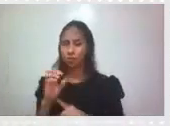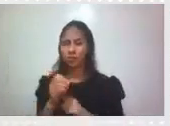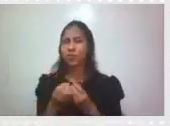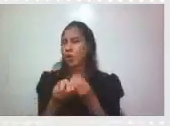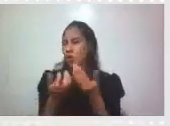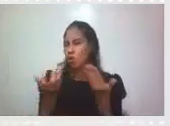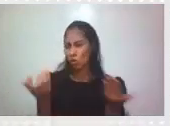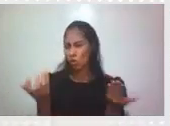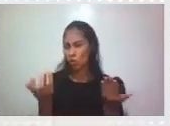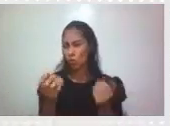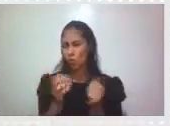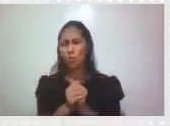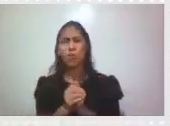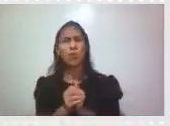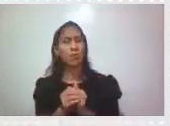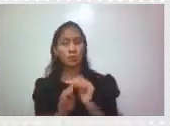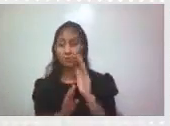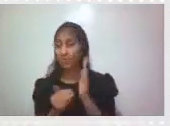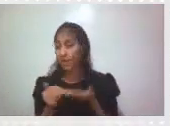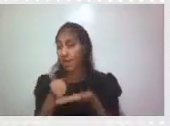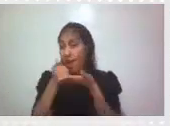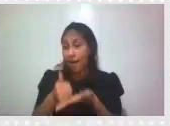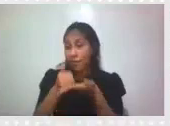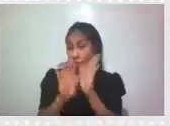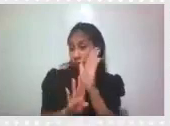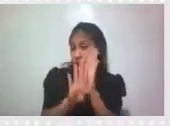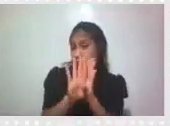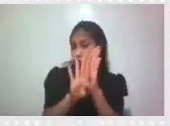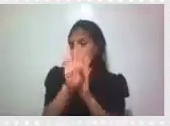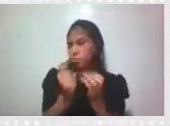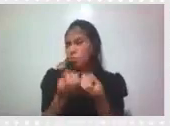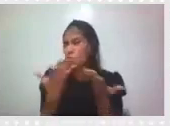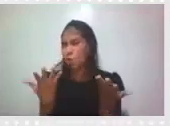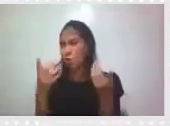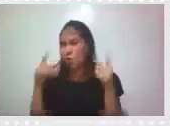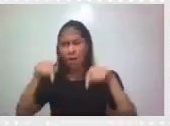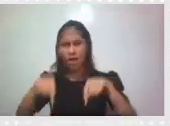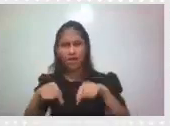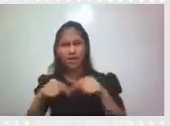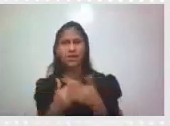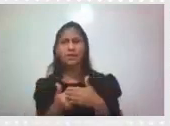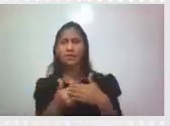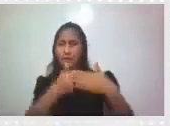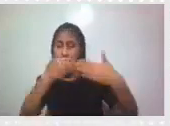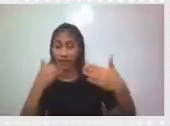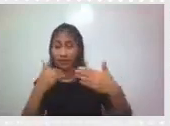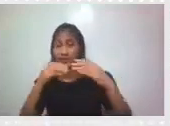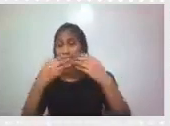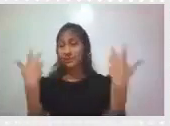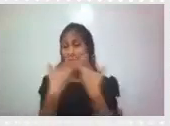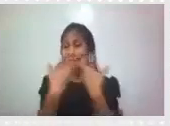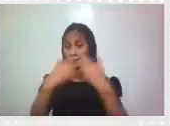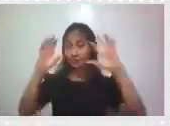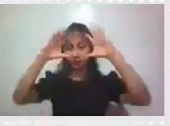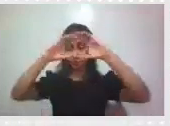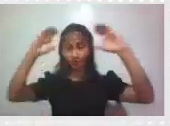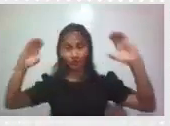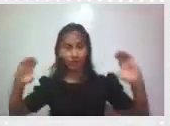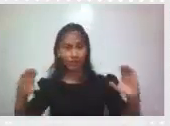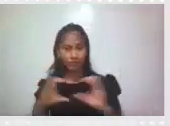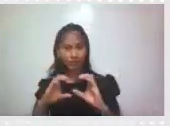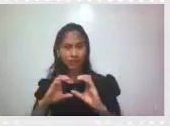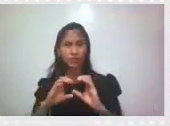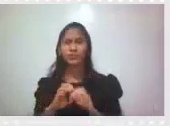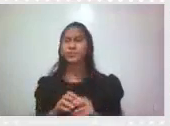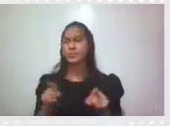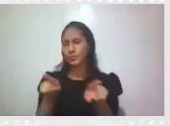paso adicional a su operatividad en el contexto de la certificación ambiental, de la misma forma,